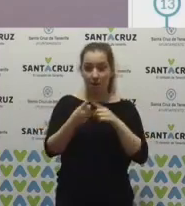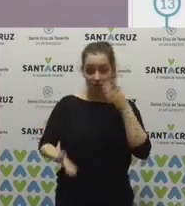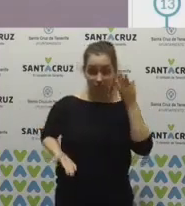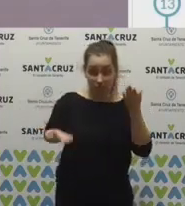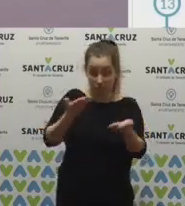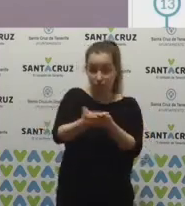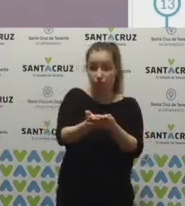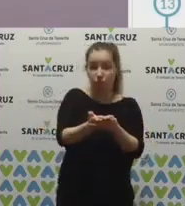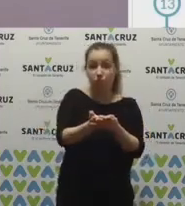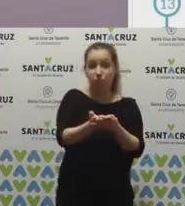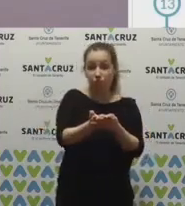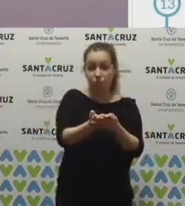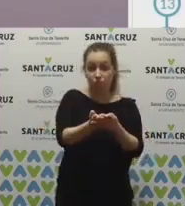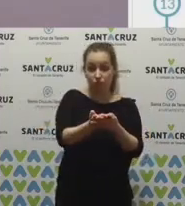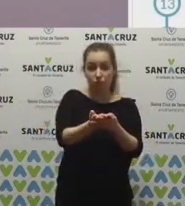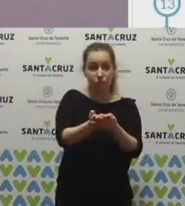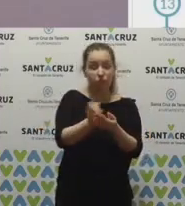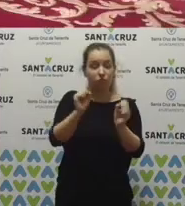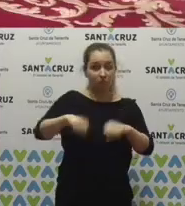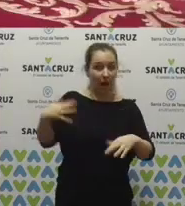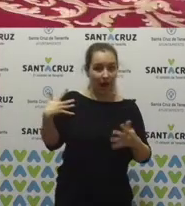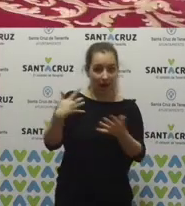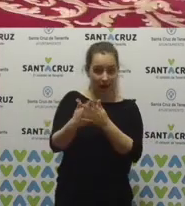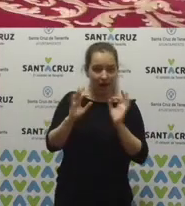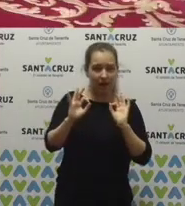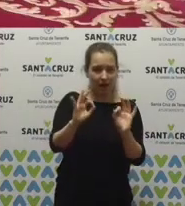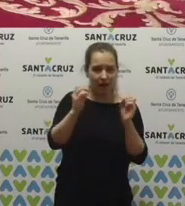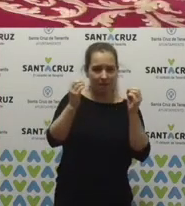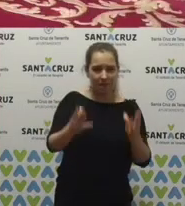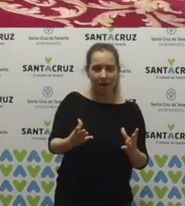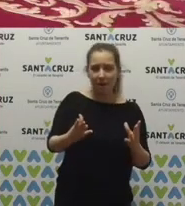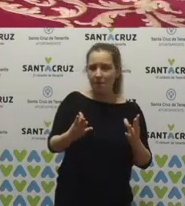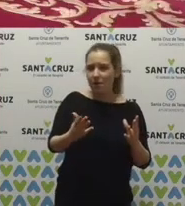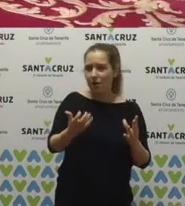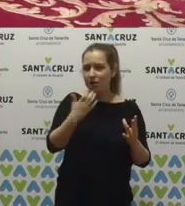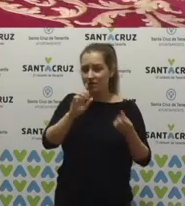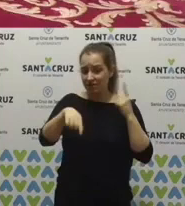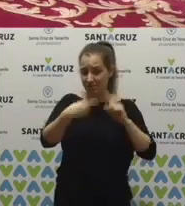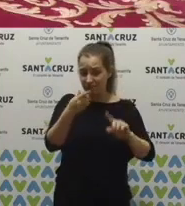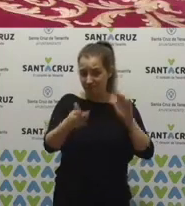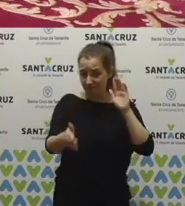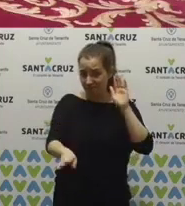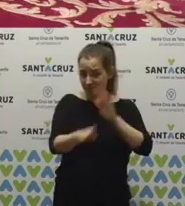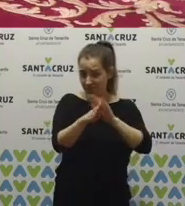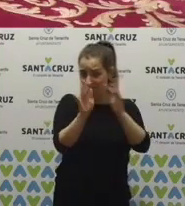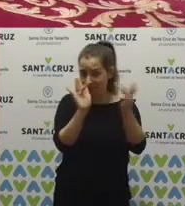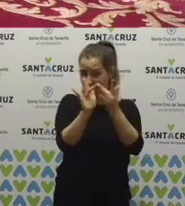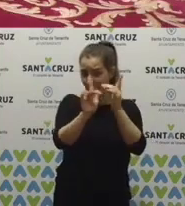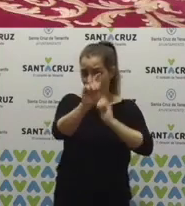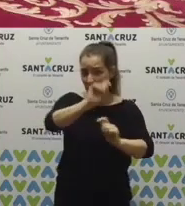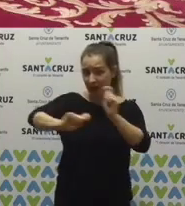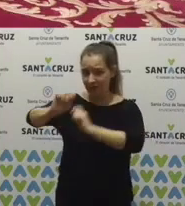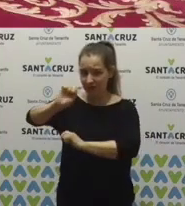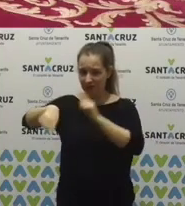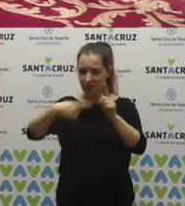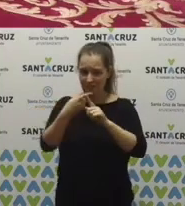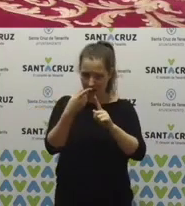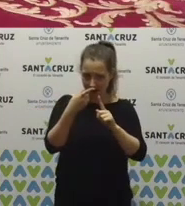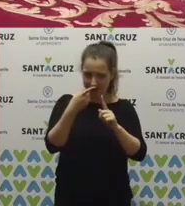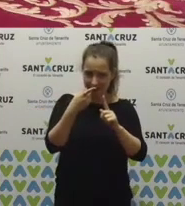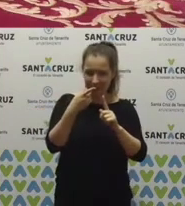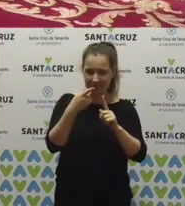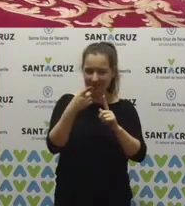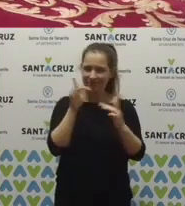está ahí está bien pero que si ustedes realmente siguieran en contacto con las asociaciones y tuvieran el contacto real